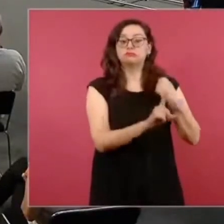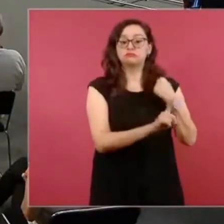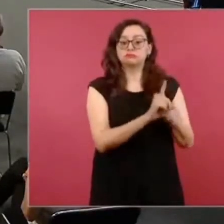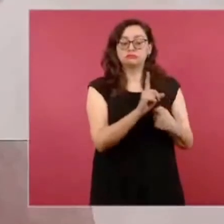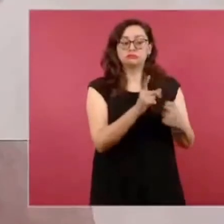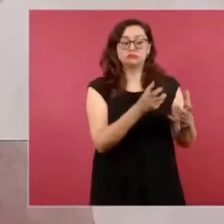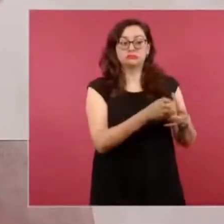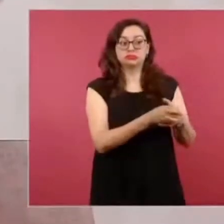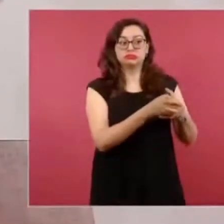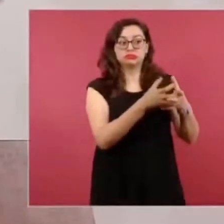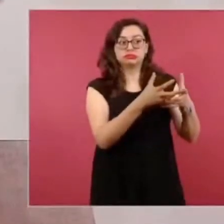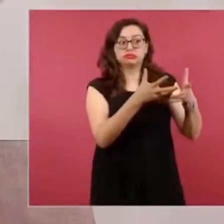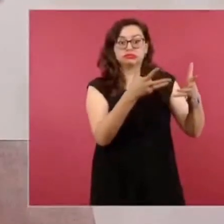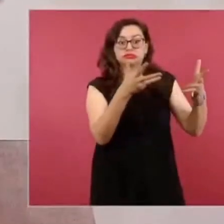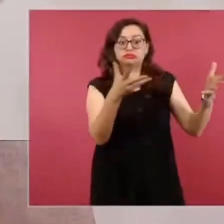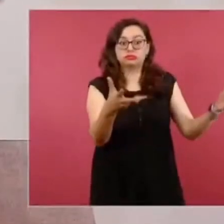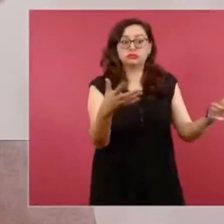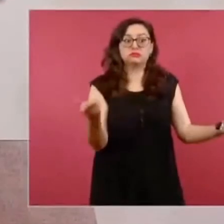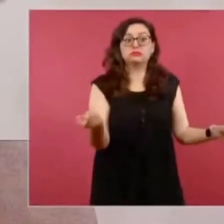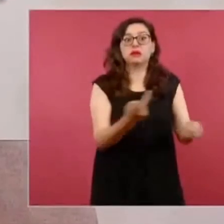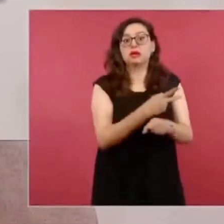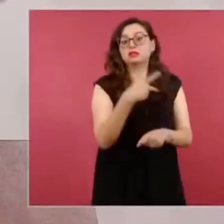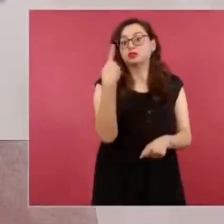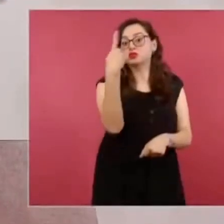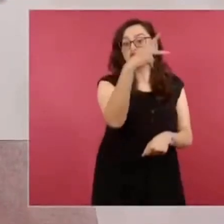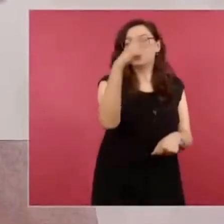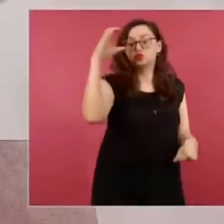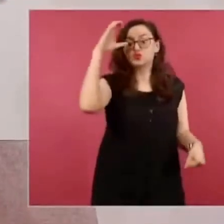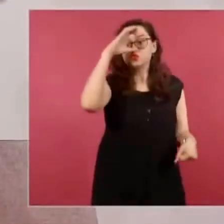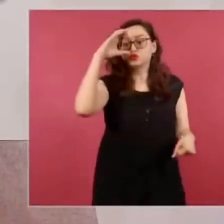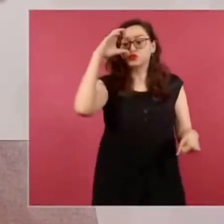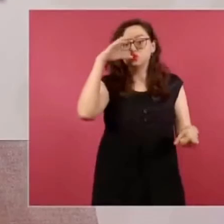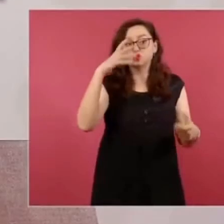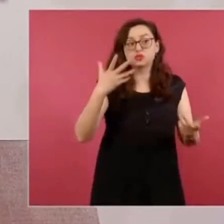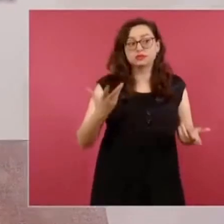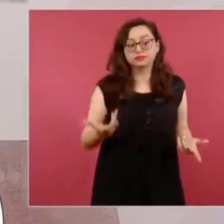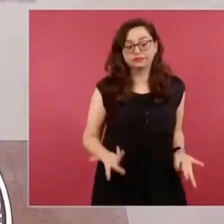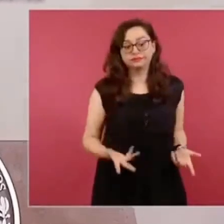un hijo, llega a la adolescencia y vámonos